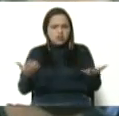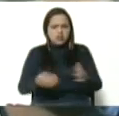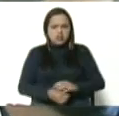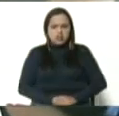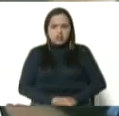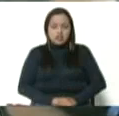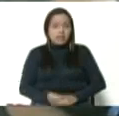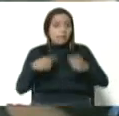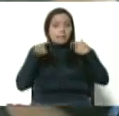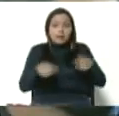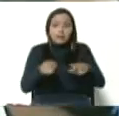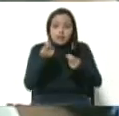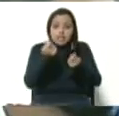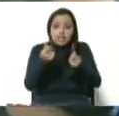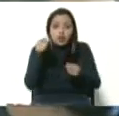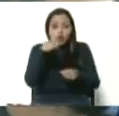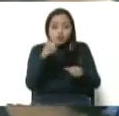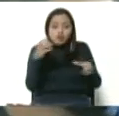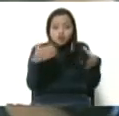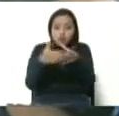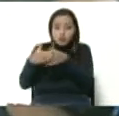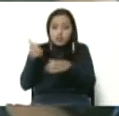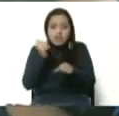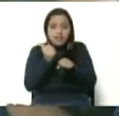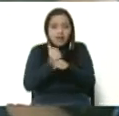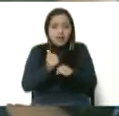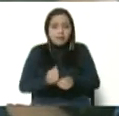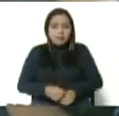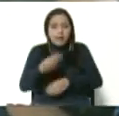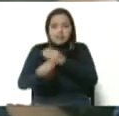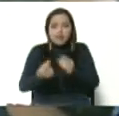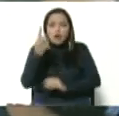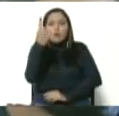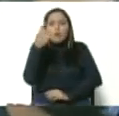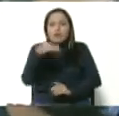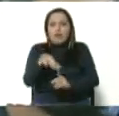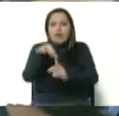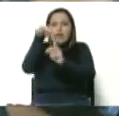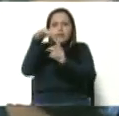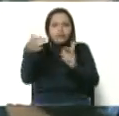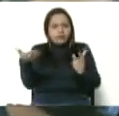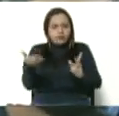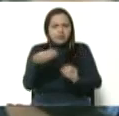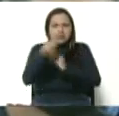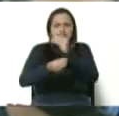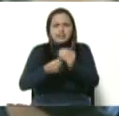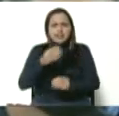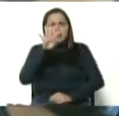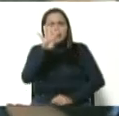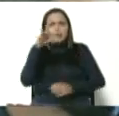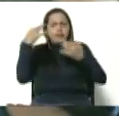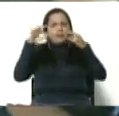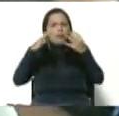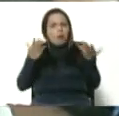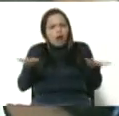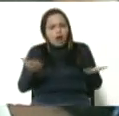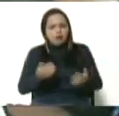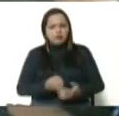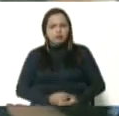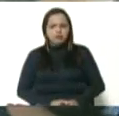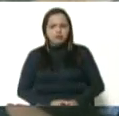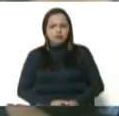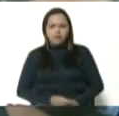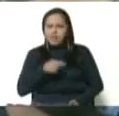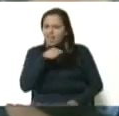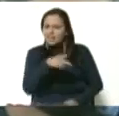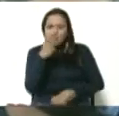sindicatos para justificar una elección que se hace en cuatro hojas. Entonces, esto